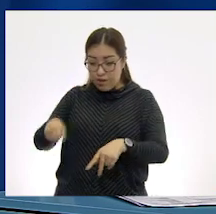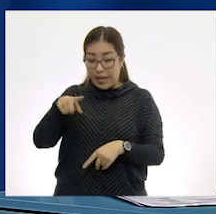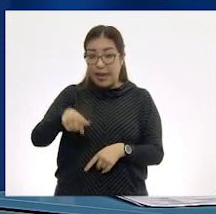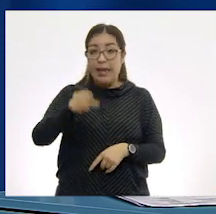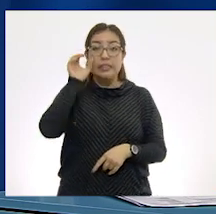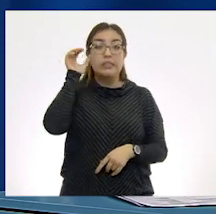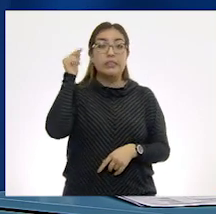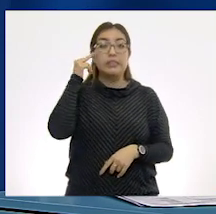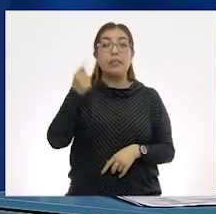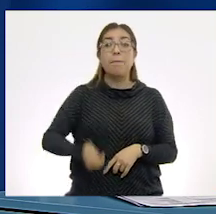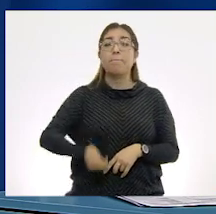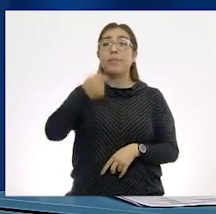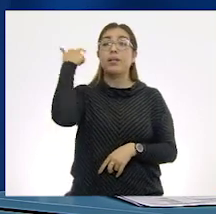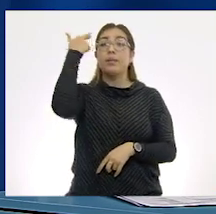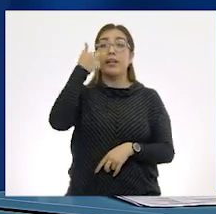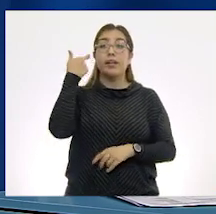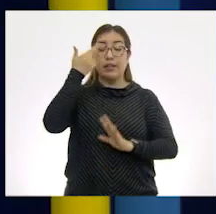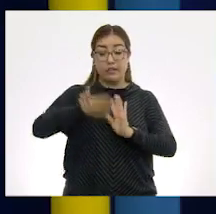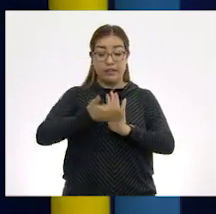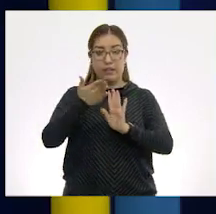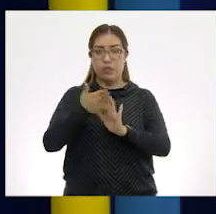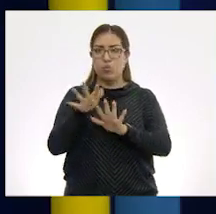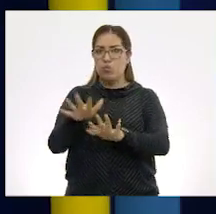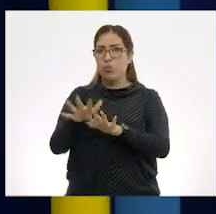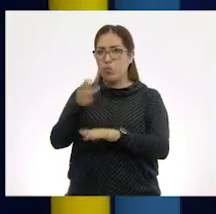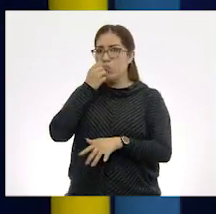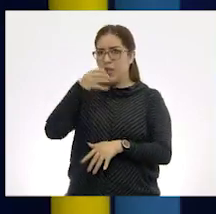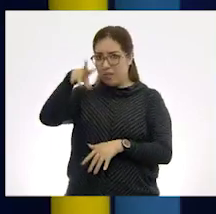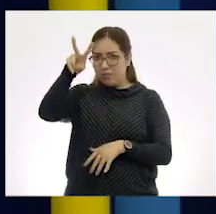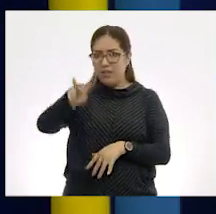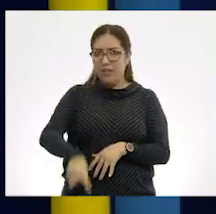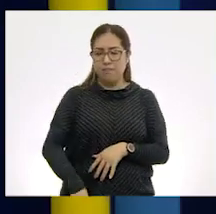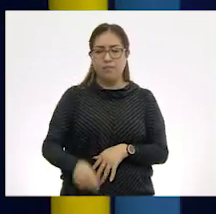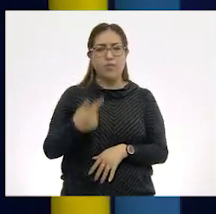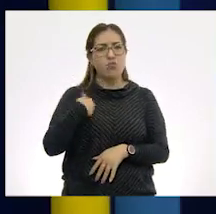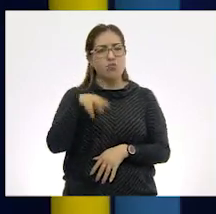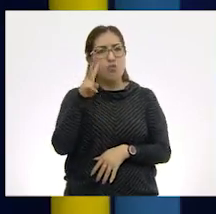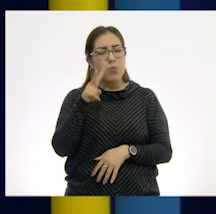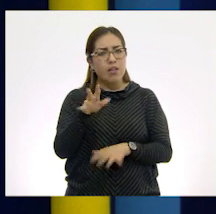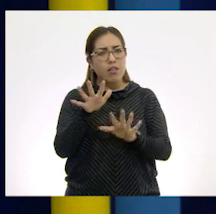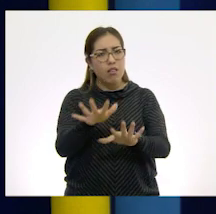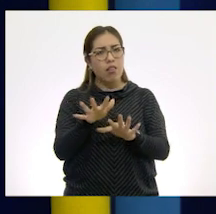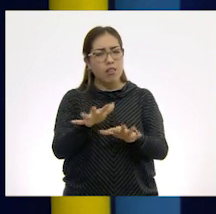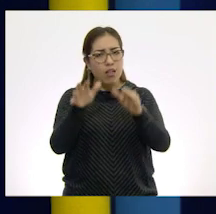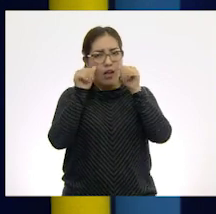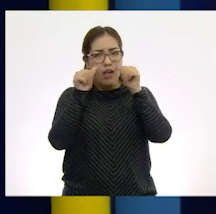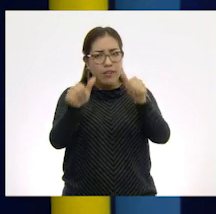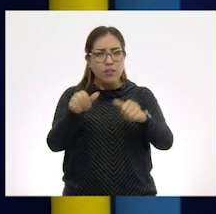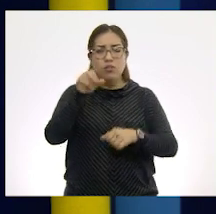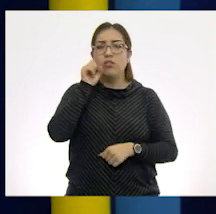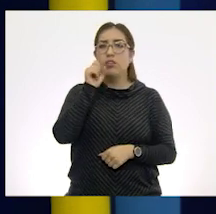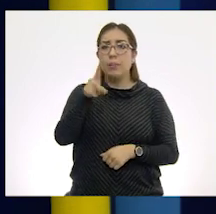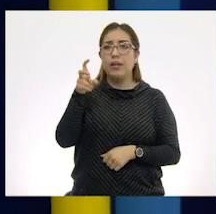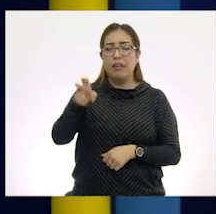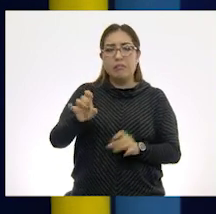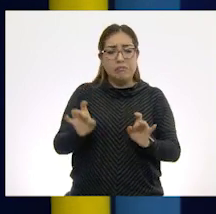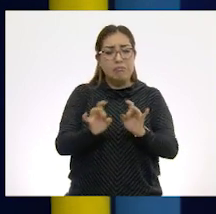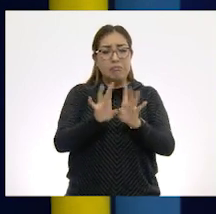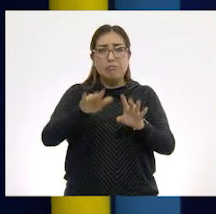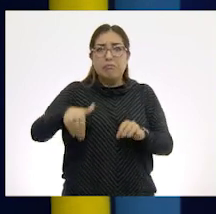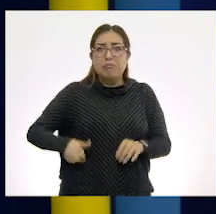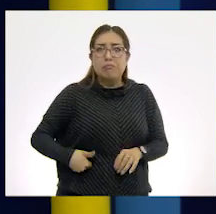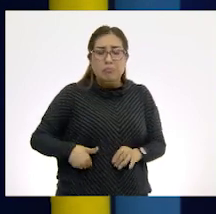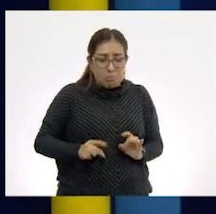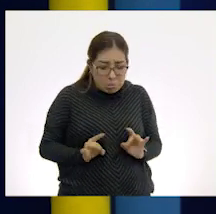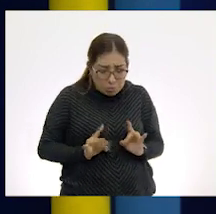China? Extraordinarios, ¿no crees? Increíbles. Y me llamó mucho la atención que se descubrió de manera accidental.